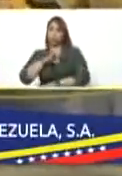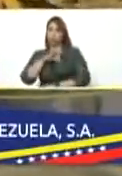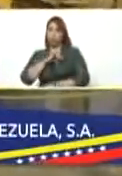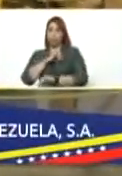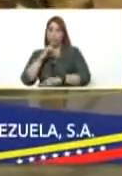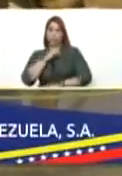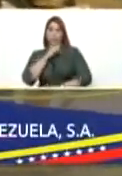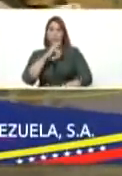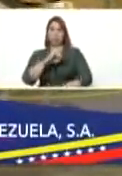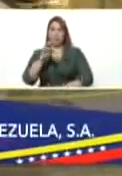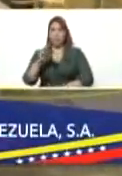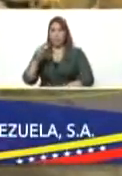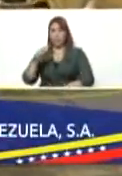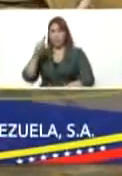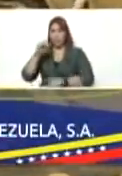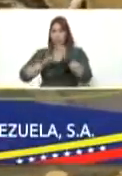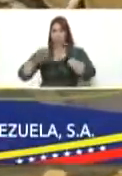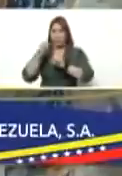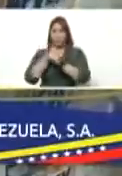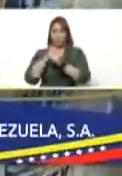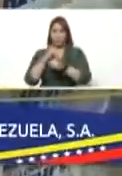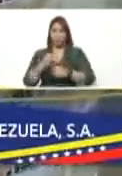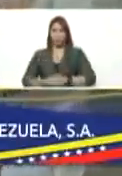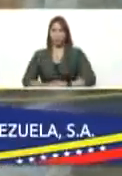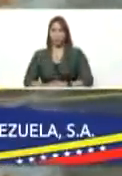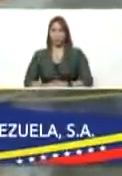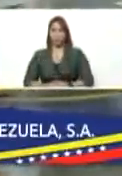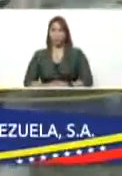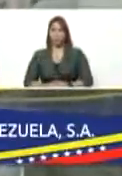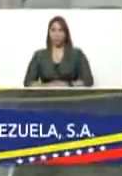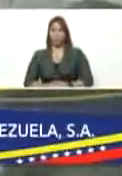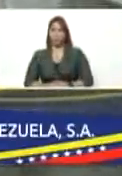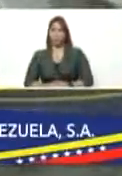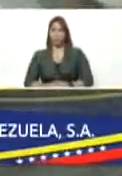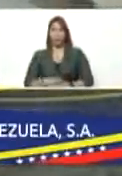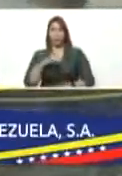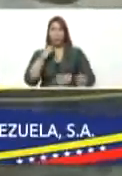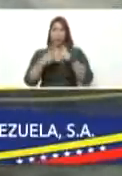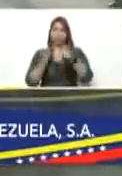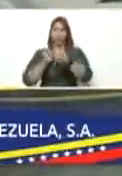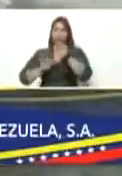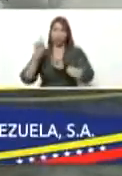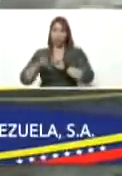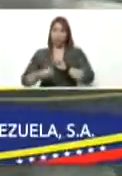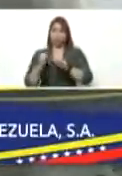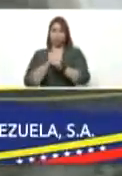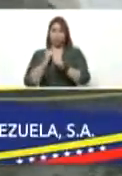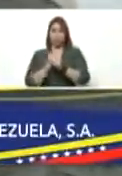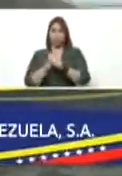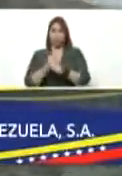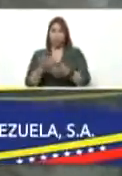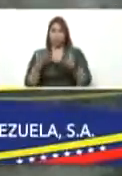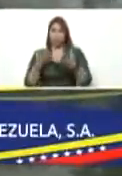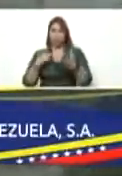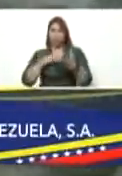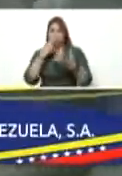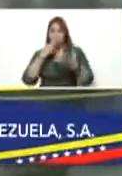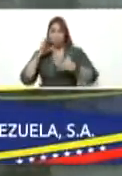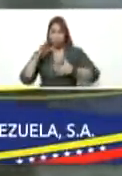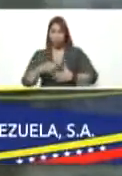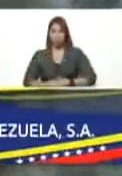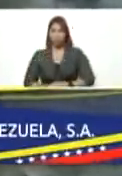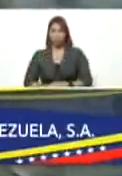llámese CPT, sindicato, delegados de prevención y la masa trabajadora, nos comprometimos